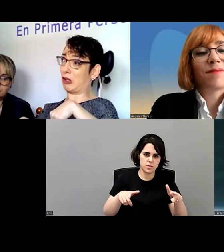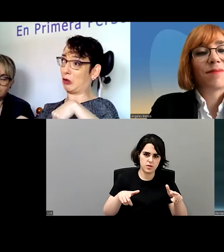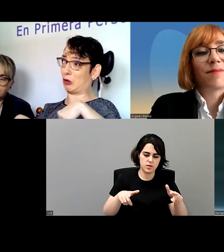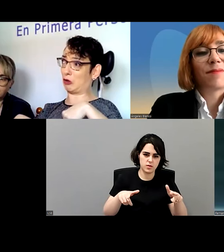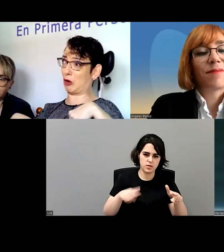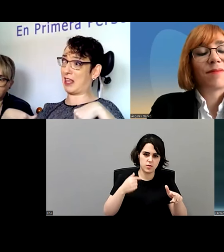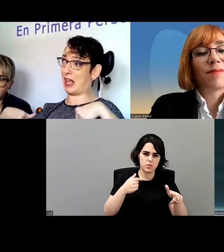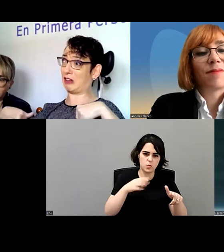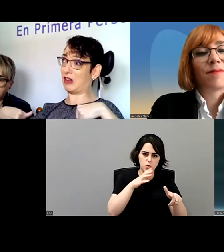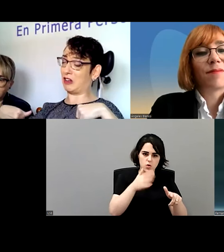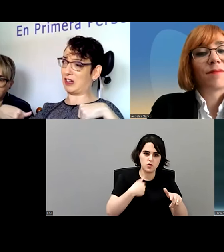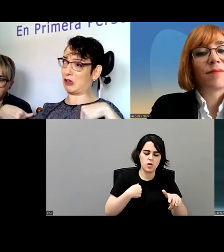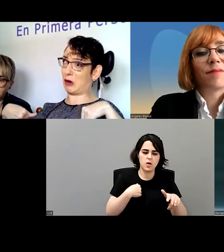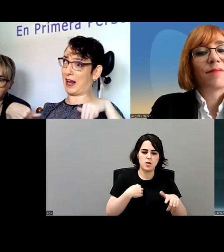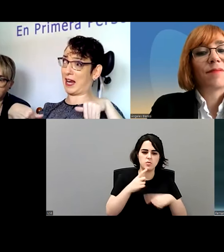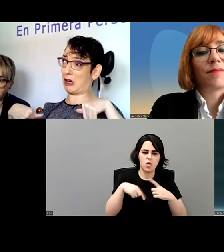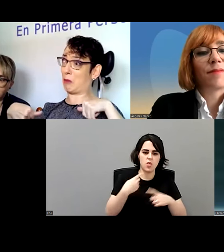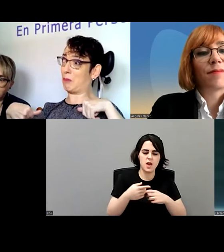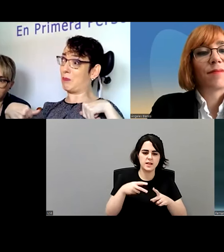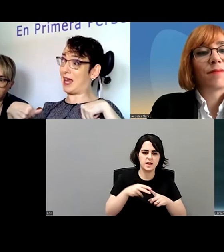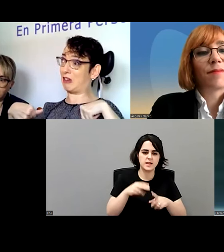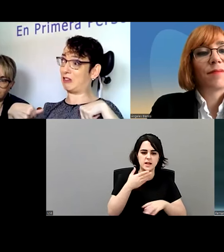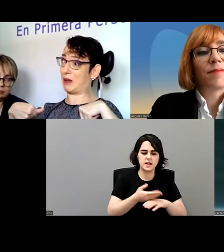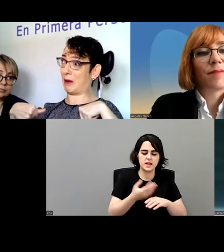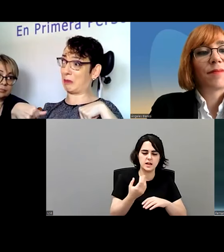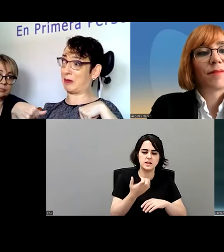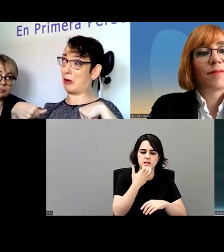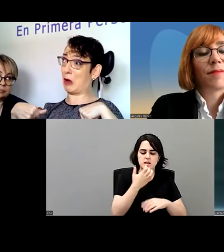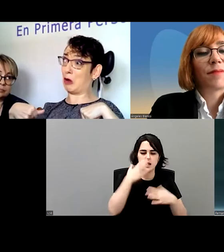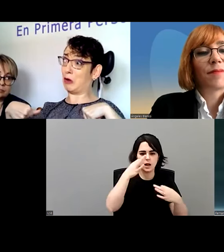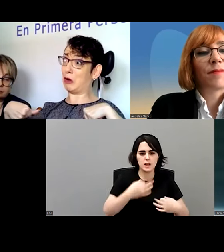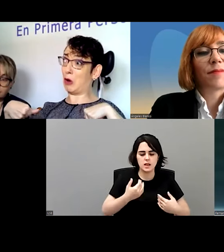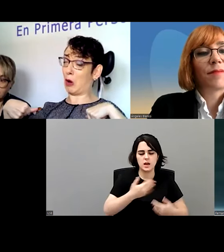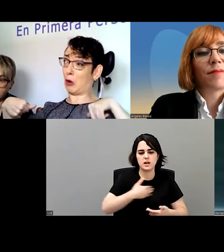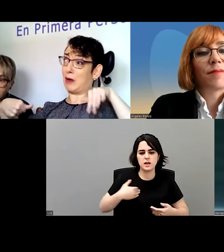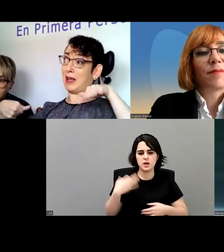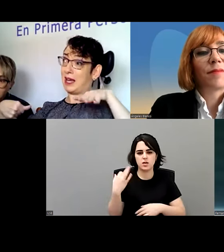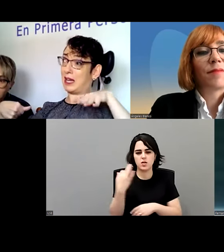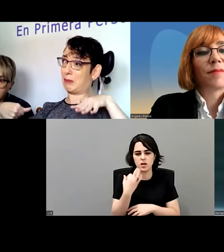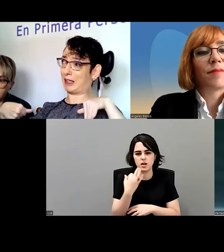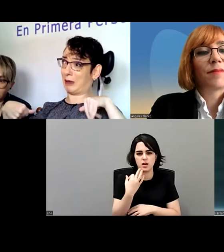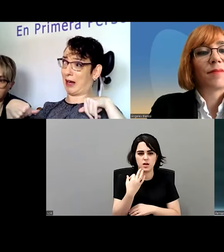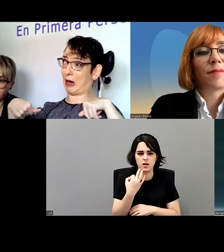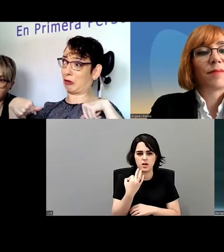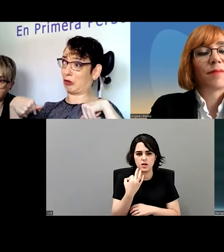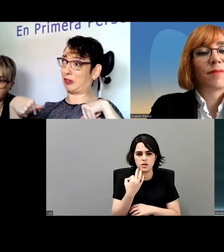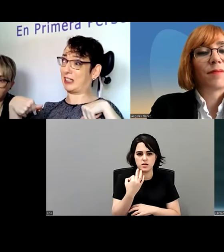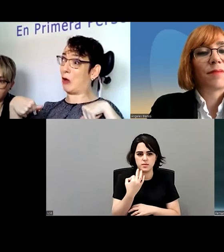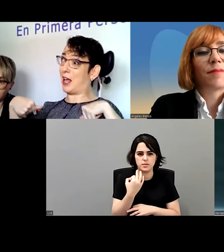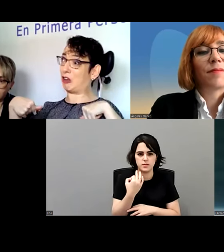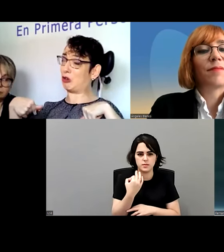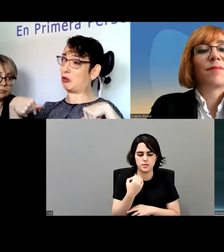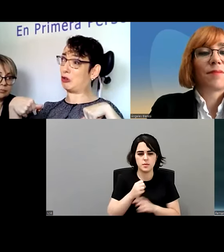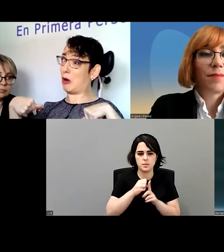taller todos los días si yo lo que quiero es llevar mi blog o irme a trabajar a otro